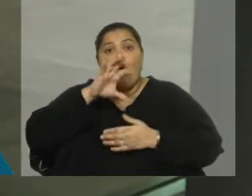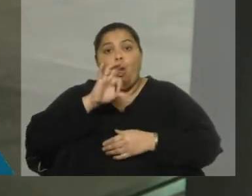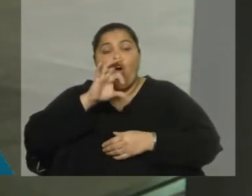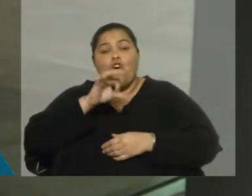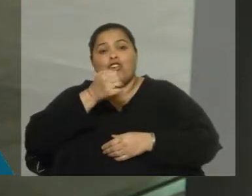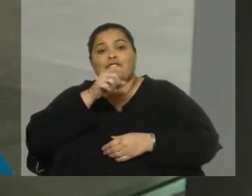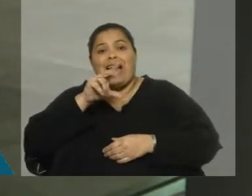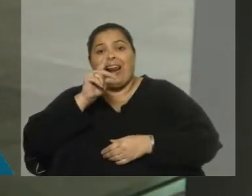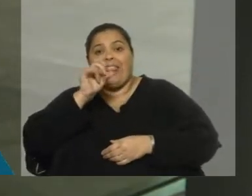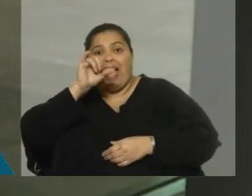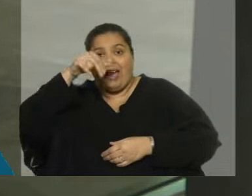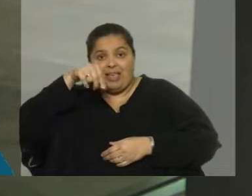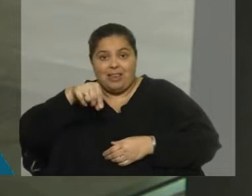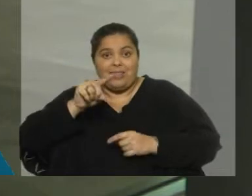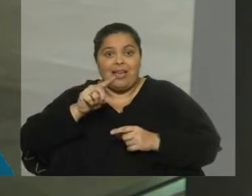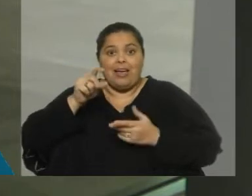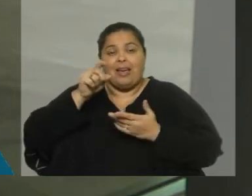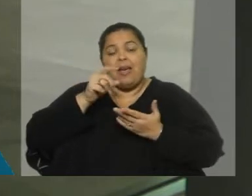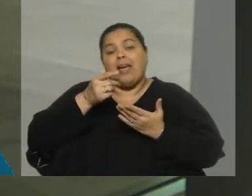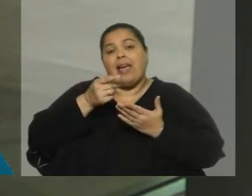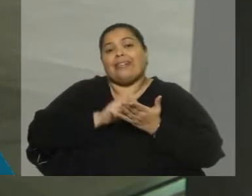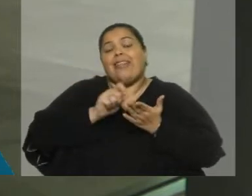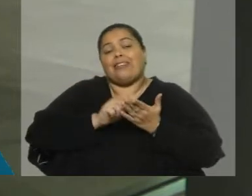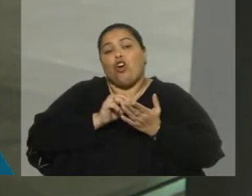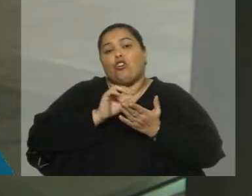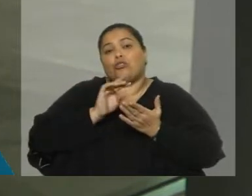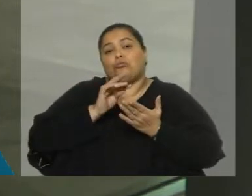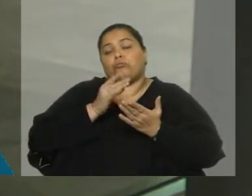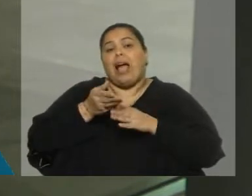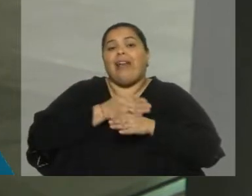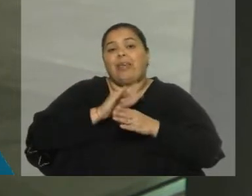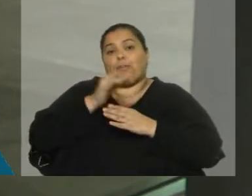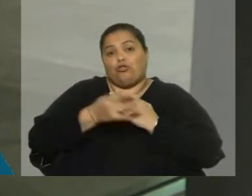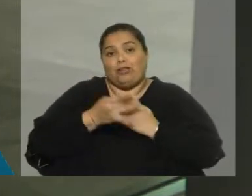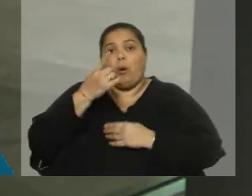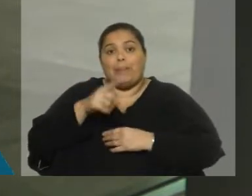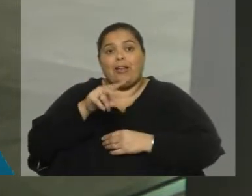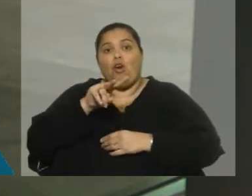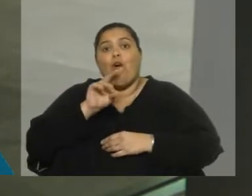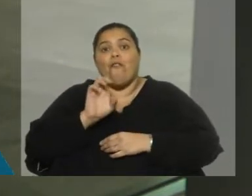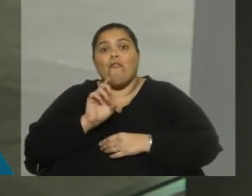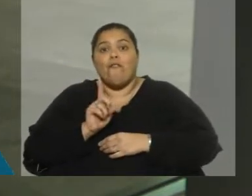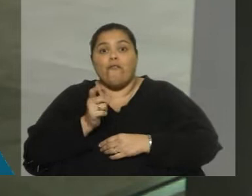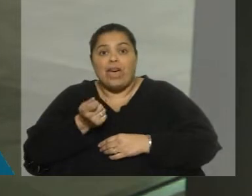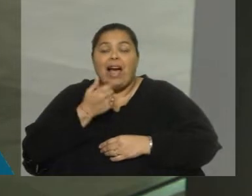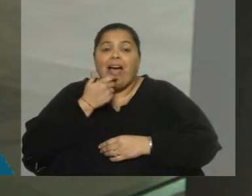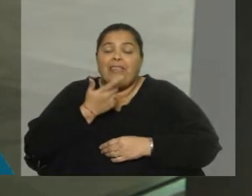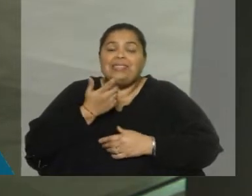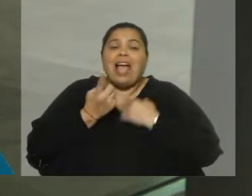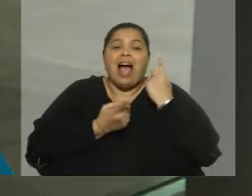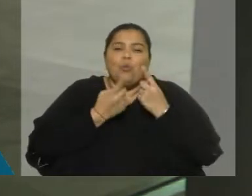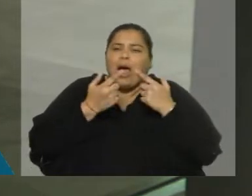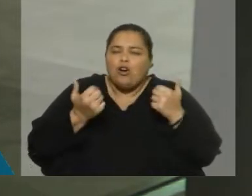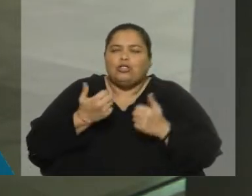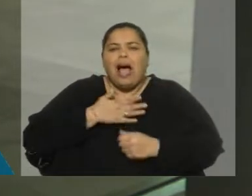redactor de este anteproyecto. Lo que nos decía Vega es que hay algunos aspectos en los que está de acuerdo, hay otros